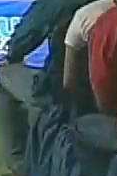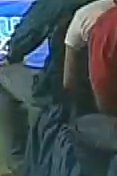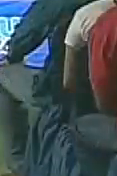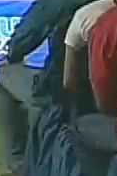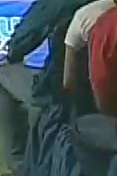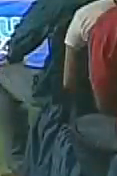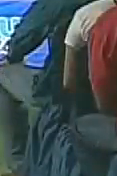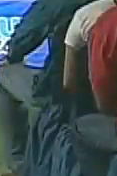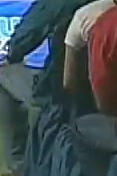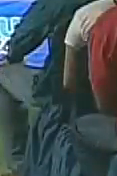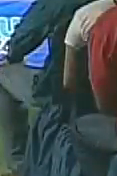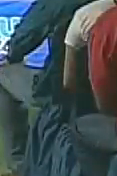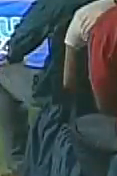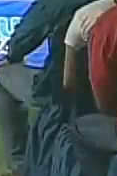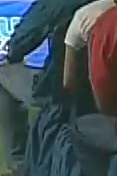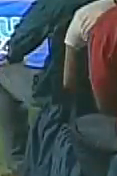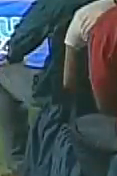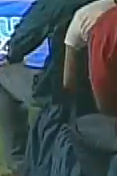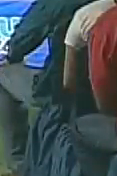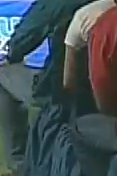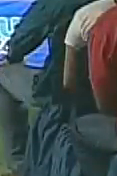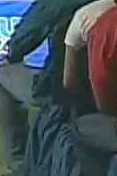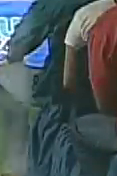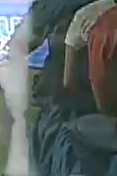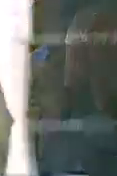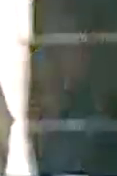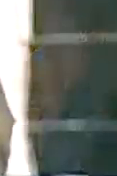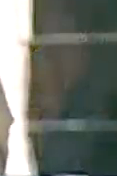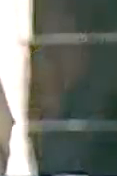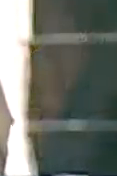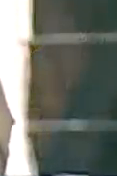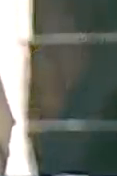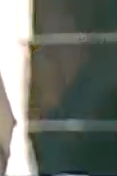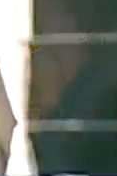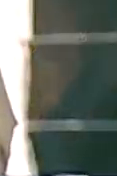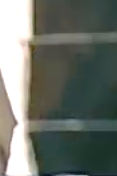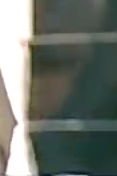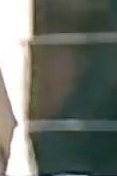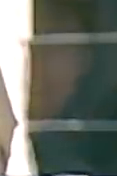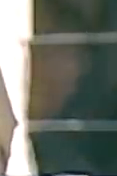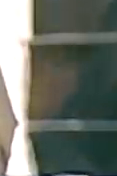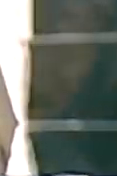allá en Barinas, ahí en Socopó, transferir todas las plantas.